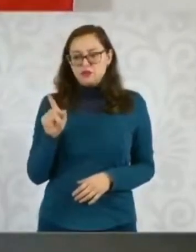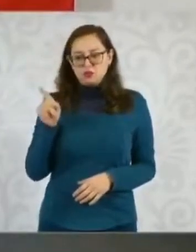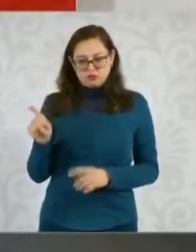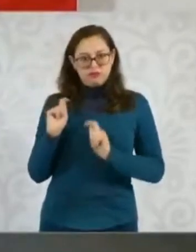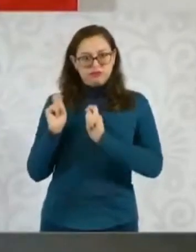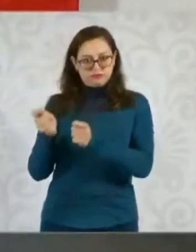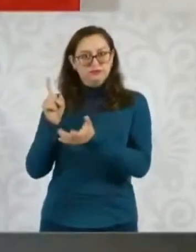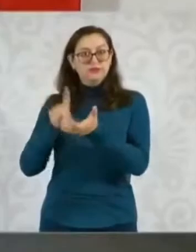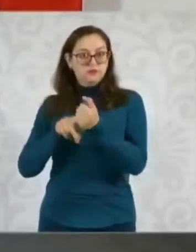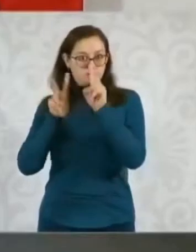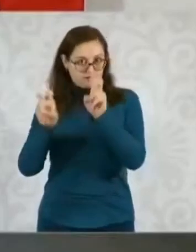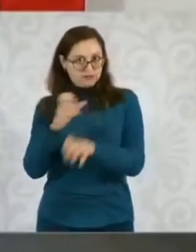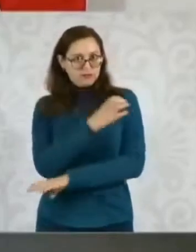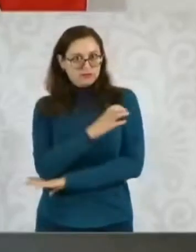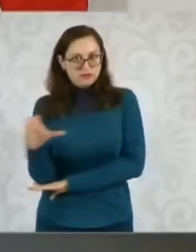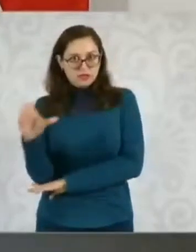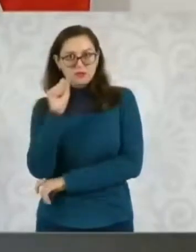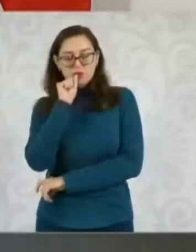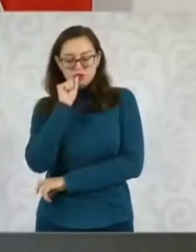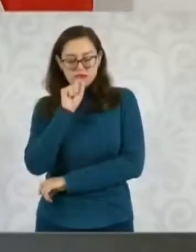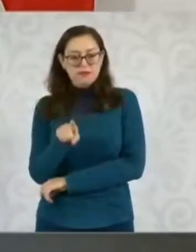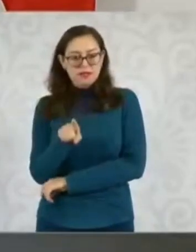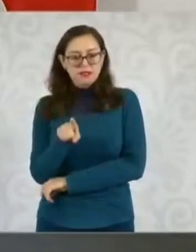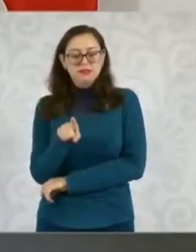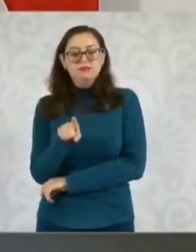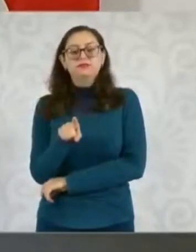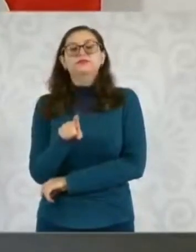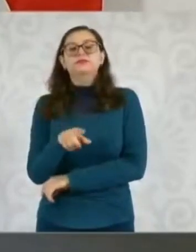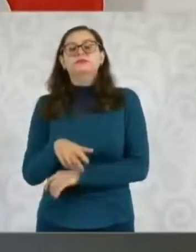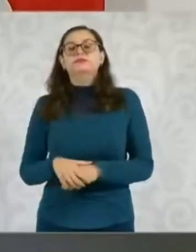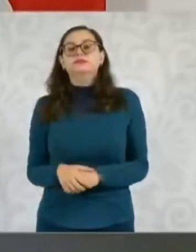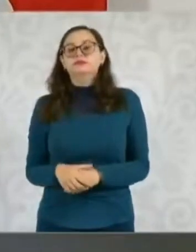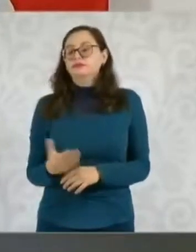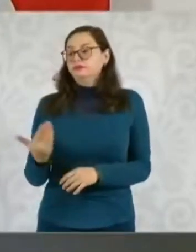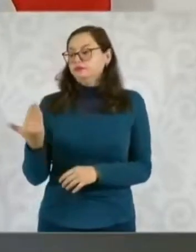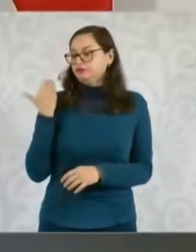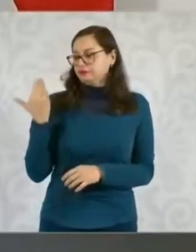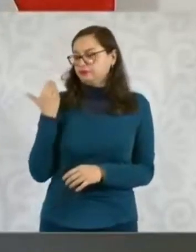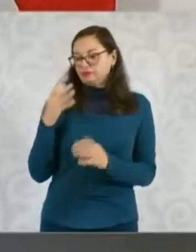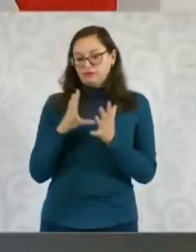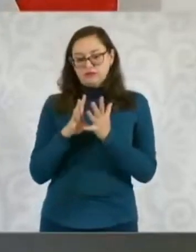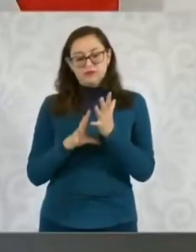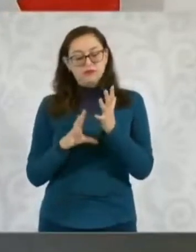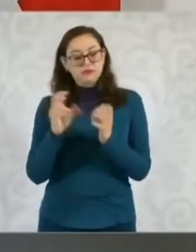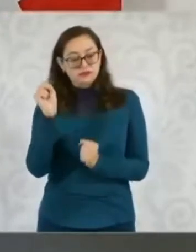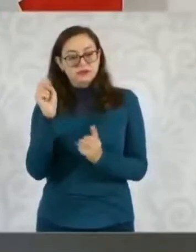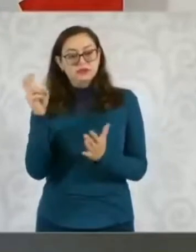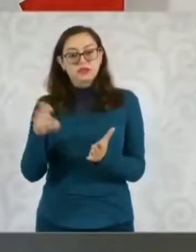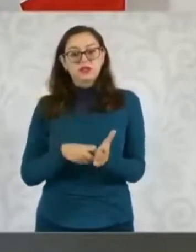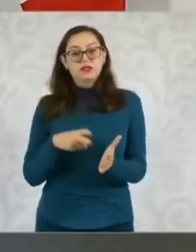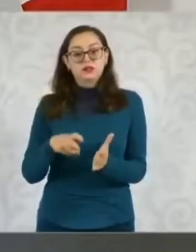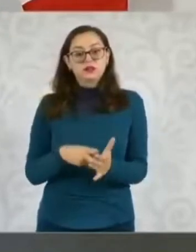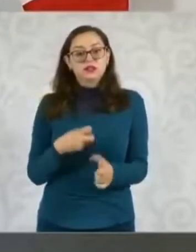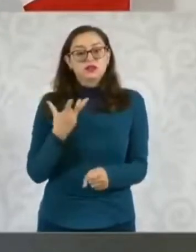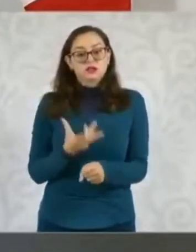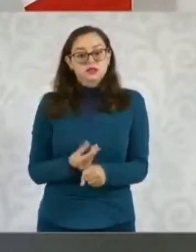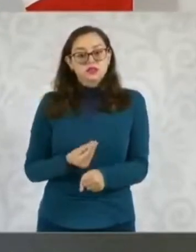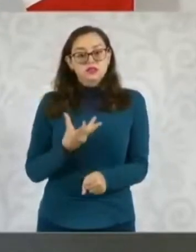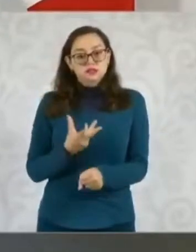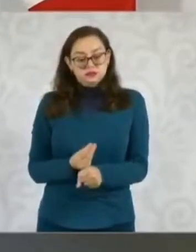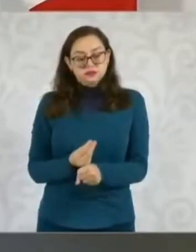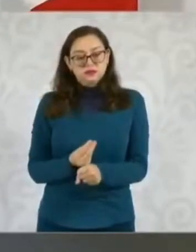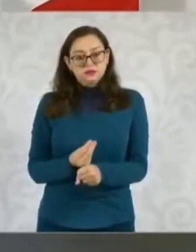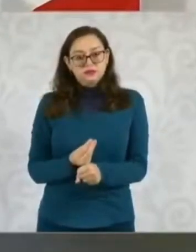agraria, con la modificación a la reforma constitucional, que ahora al